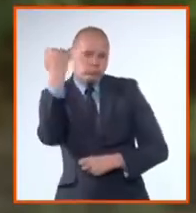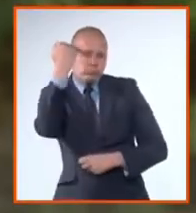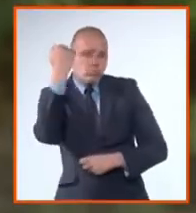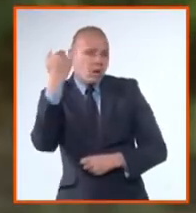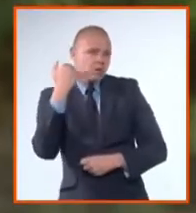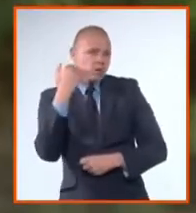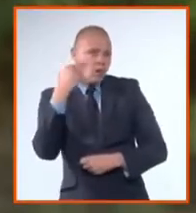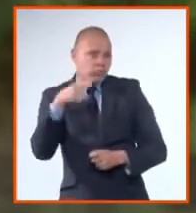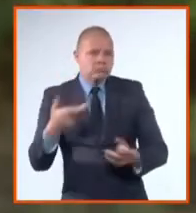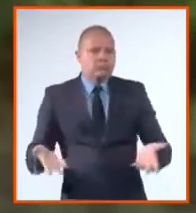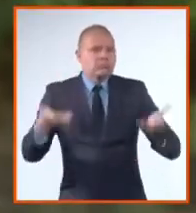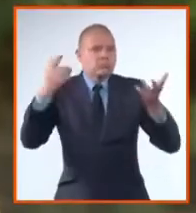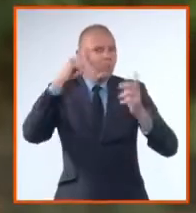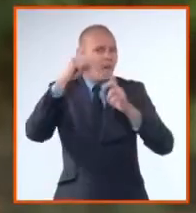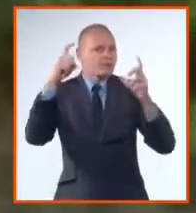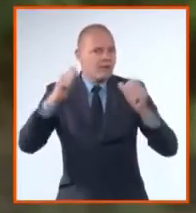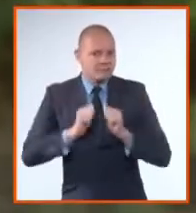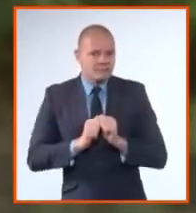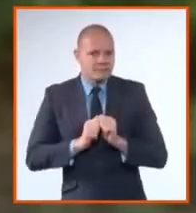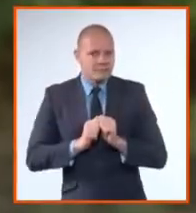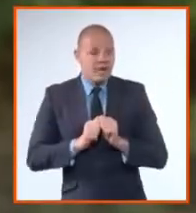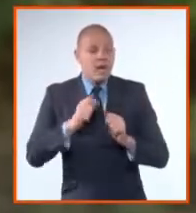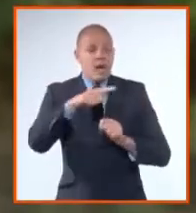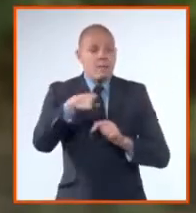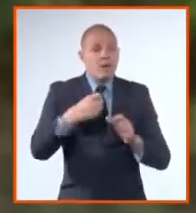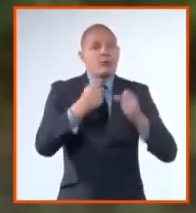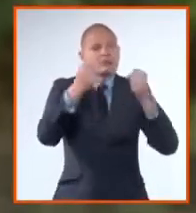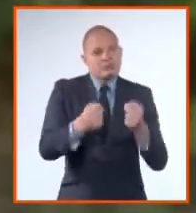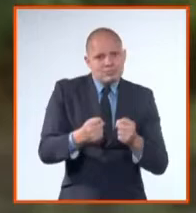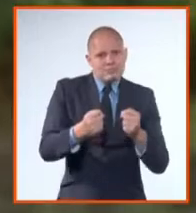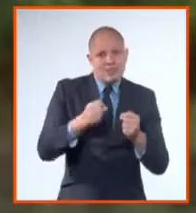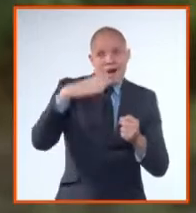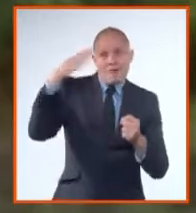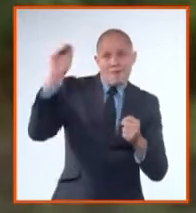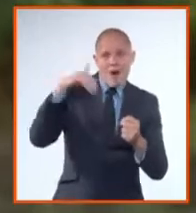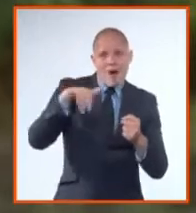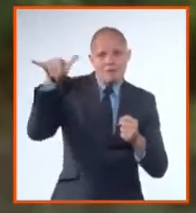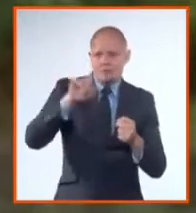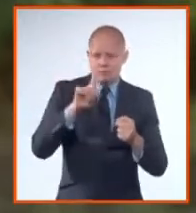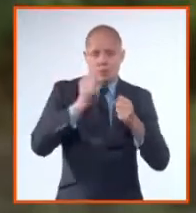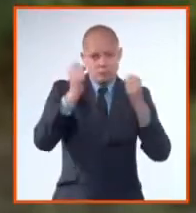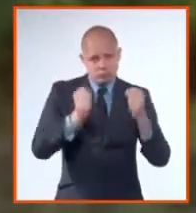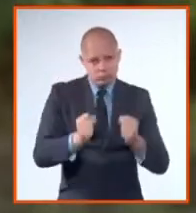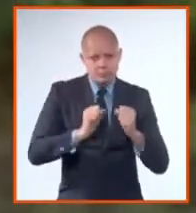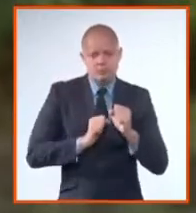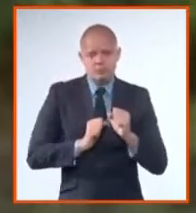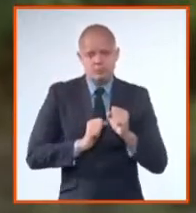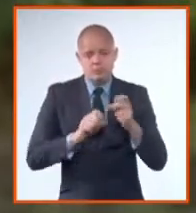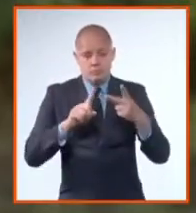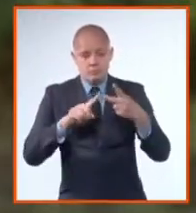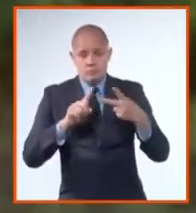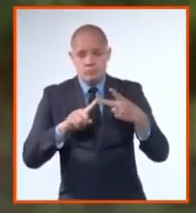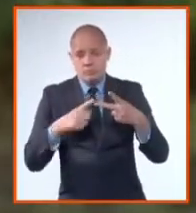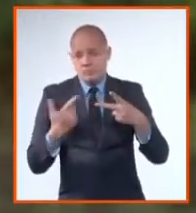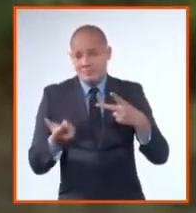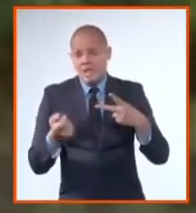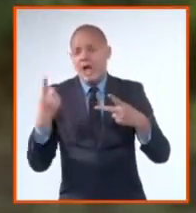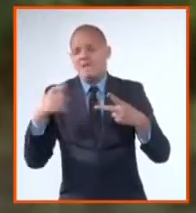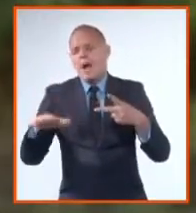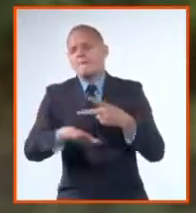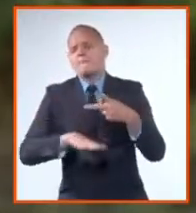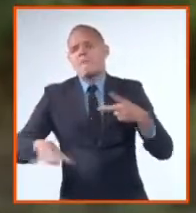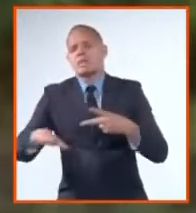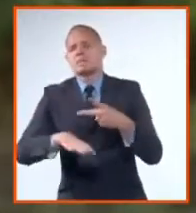en nuestro sistema. Y dos, la base para poder formar en ciencias naturales y exactas,